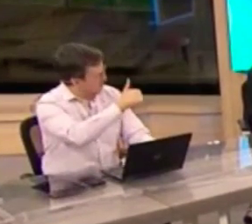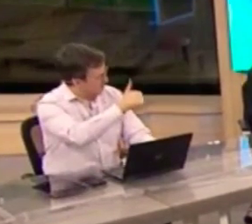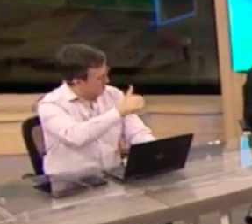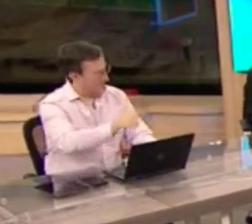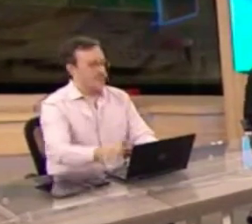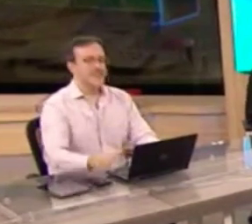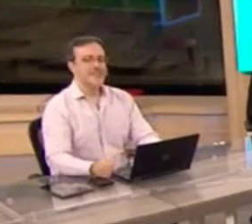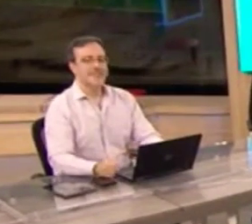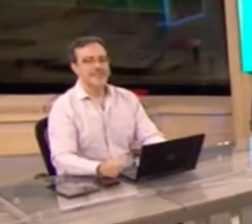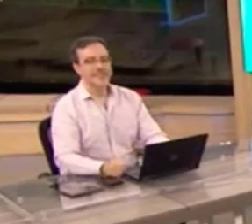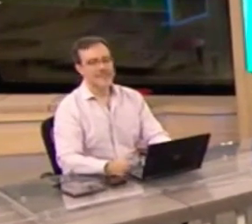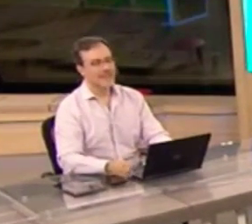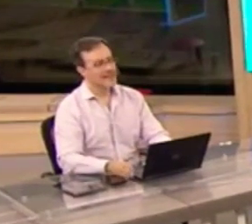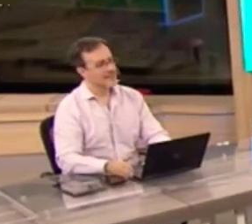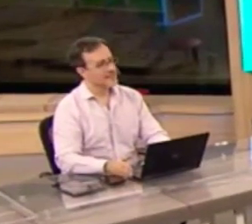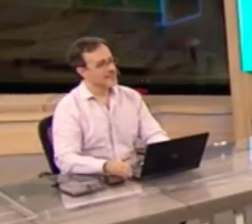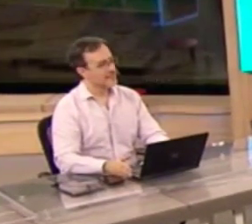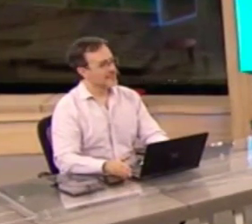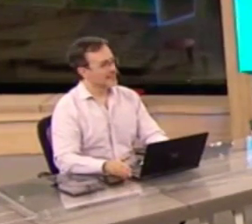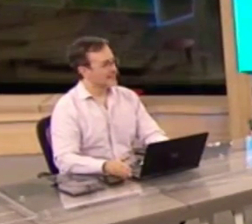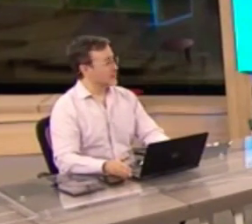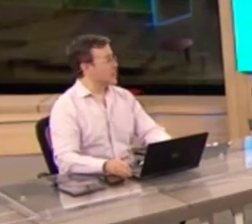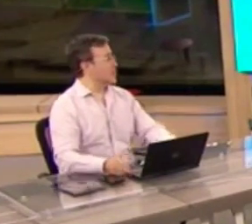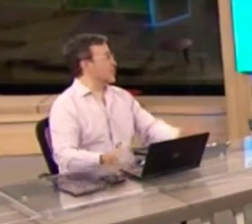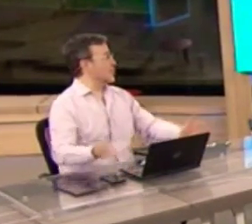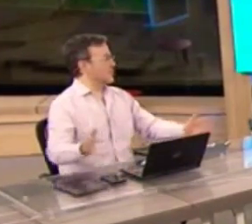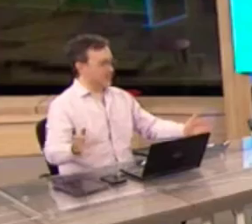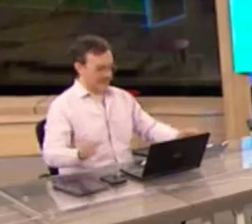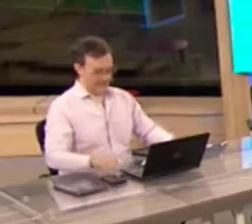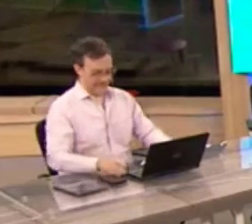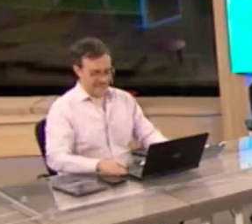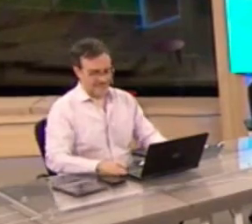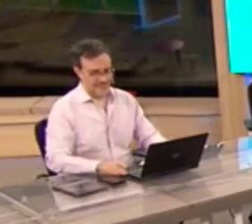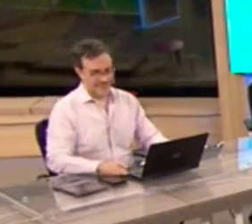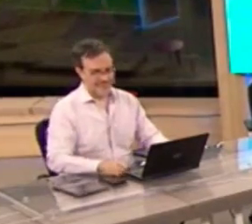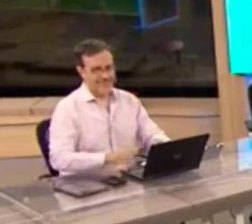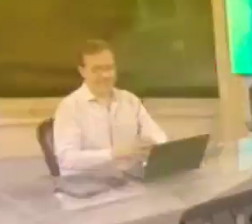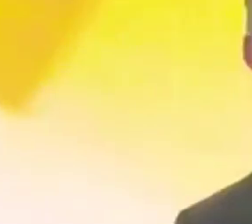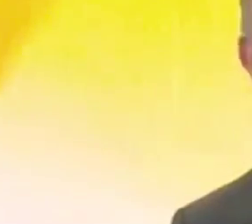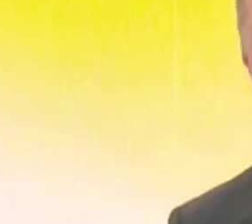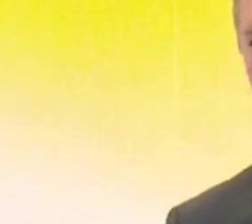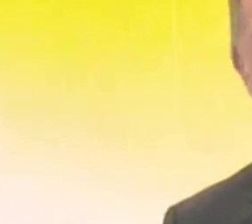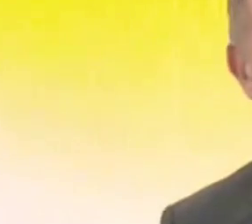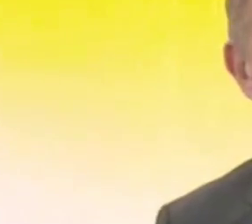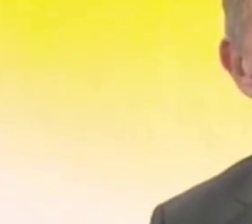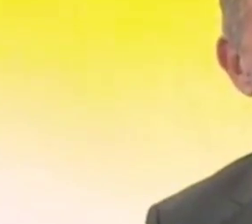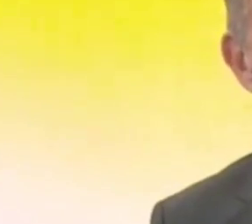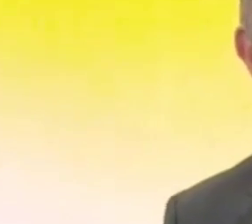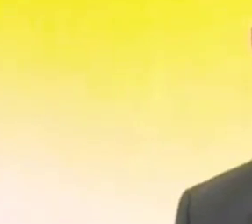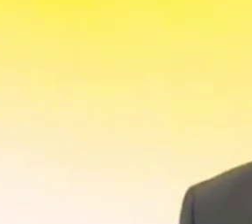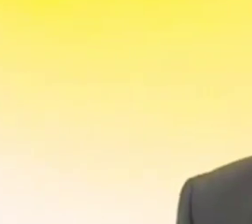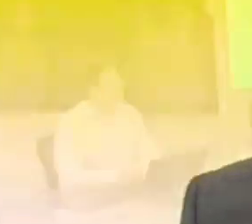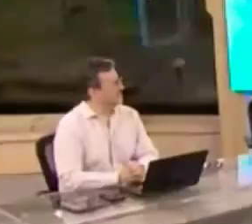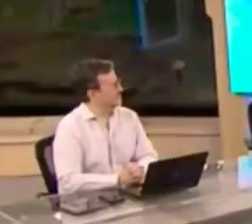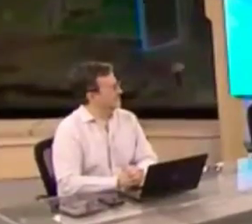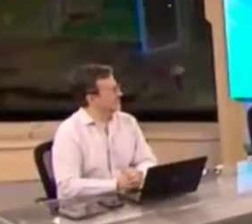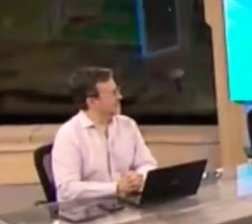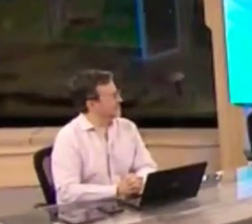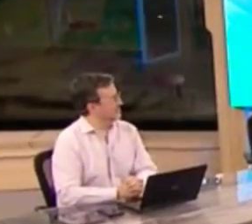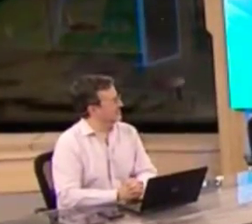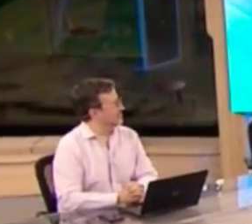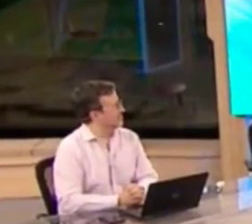Ale, Pablito. ¿Están contentos? ¿Están corriendo? Hay que ubicarse, ¿no? Linda casa. ¿Qué, te gusta Nasa? Muy linda casa,